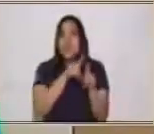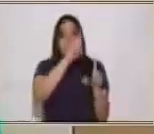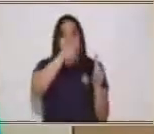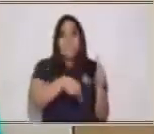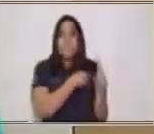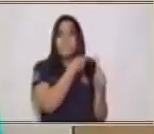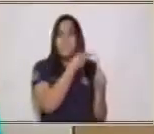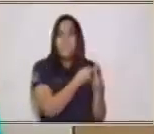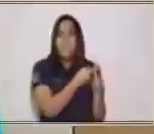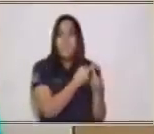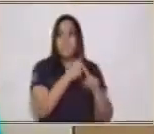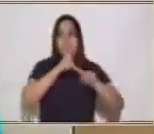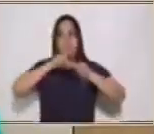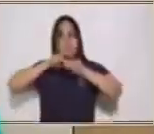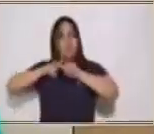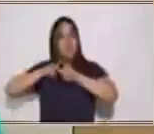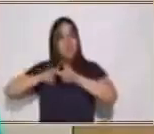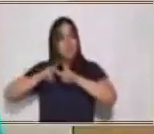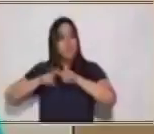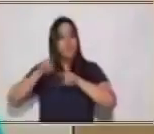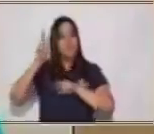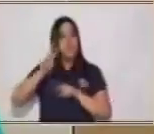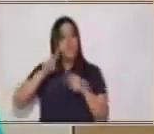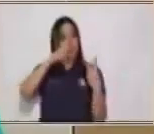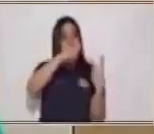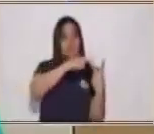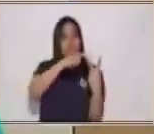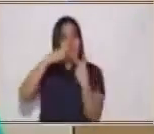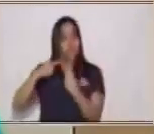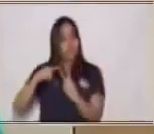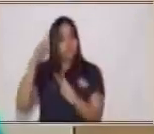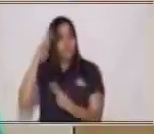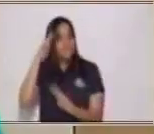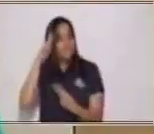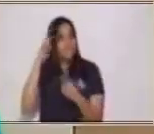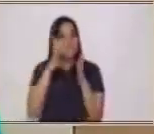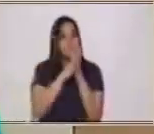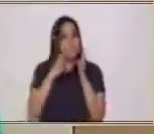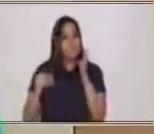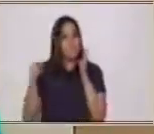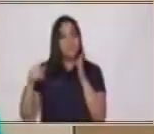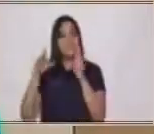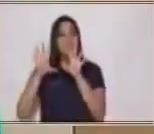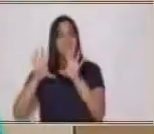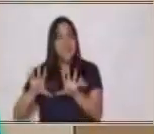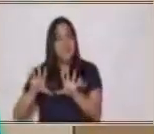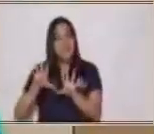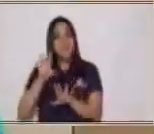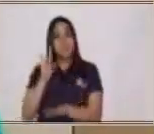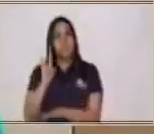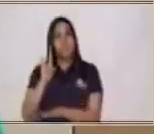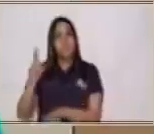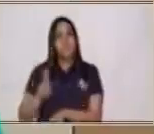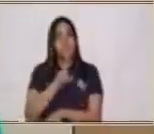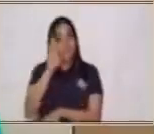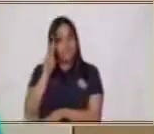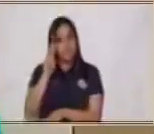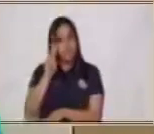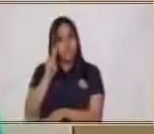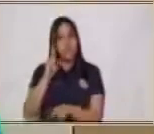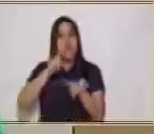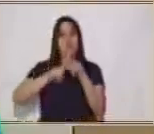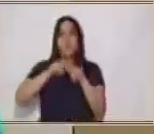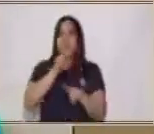más la multiplicación de las dos raíces, que es 10u